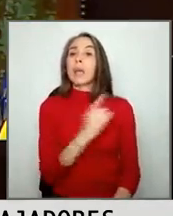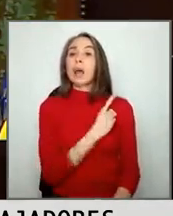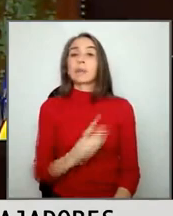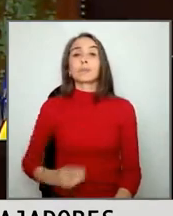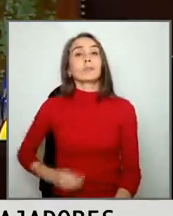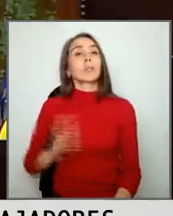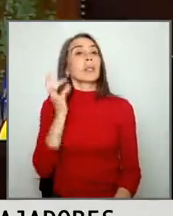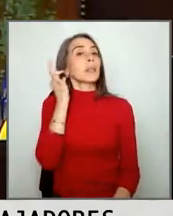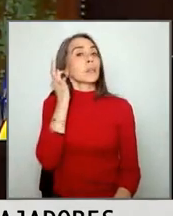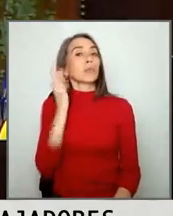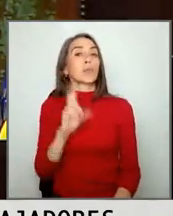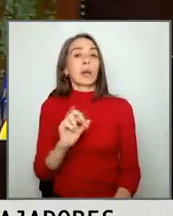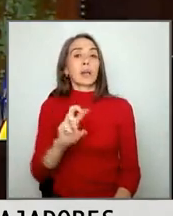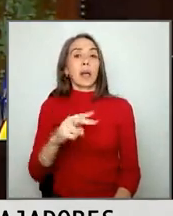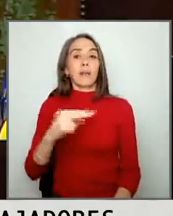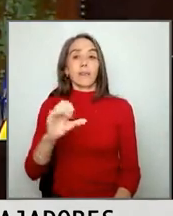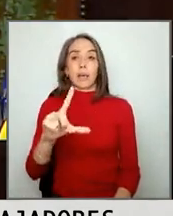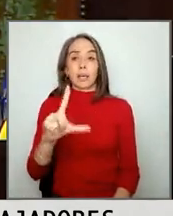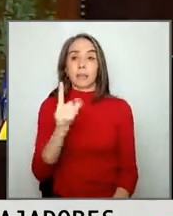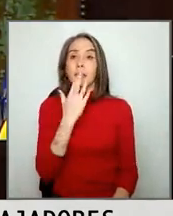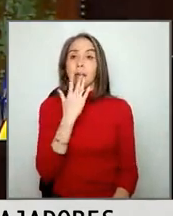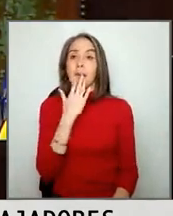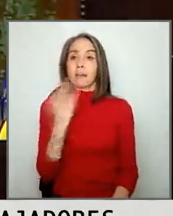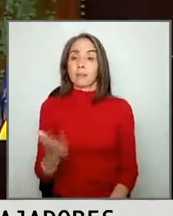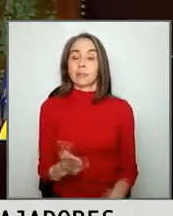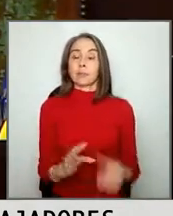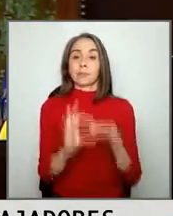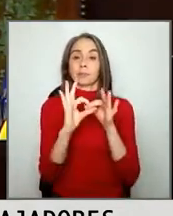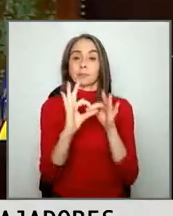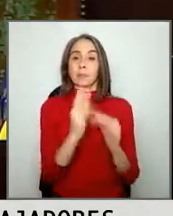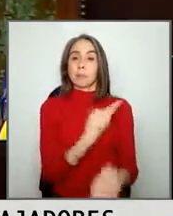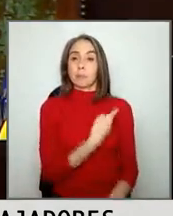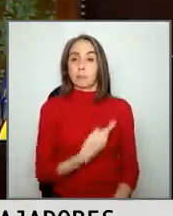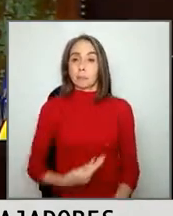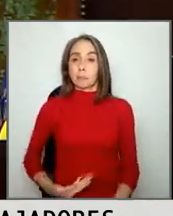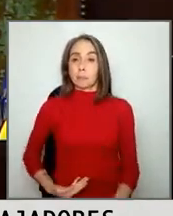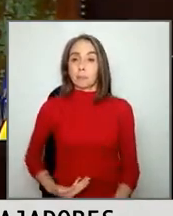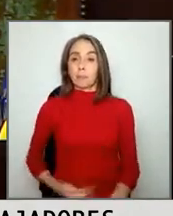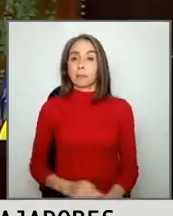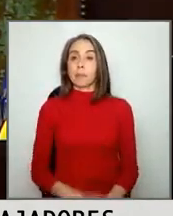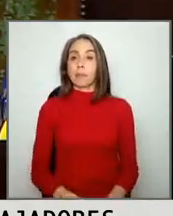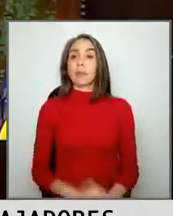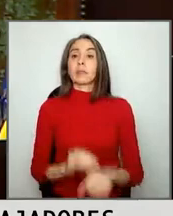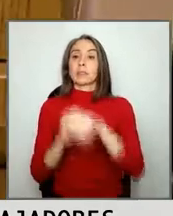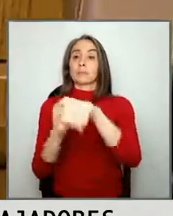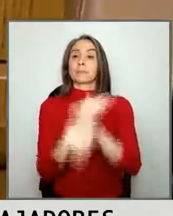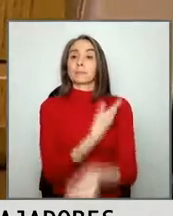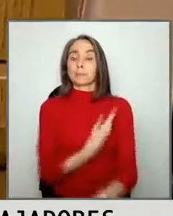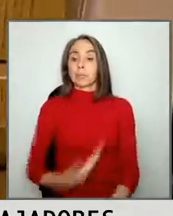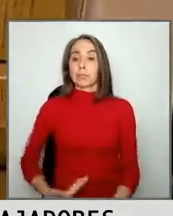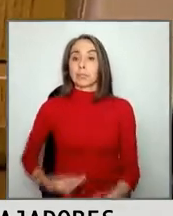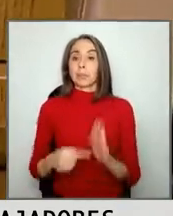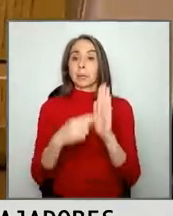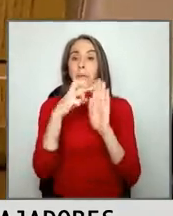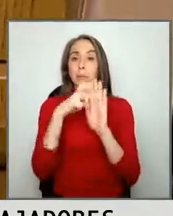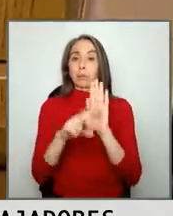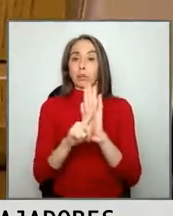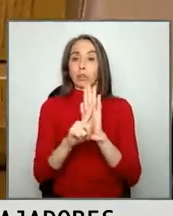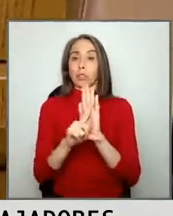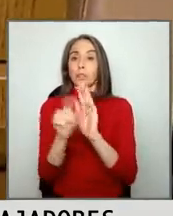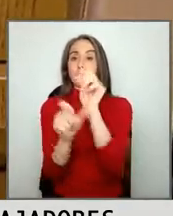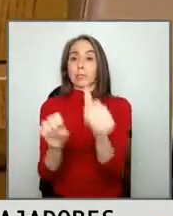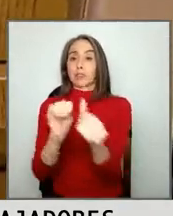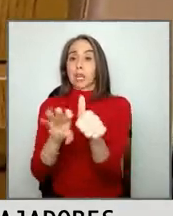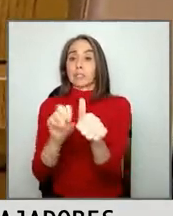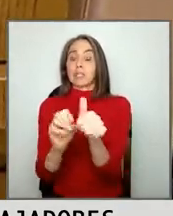Rafael Gracias presidenta presidenta Este es un proyecto muy esperado por los asistentes de la educación